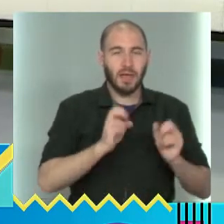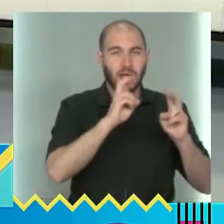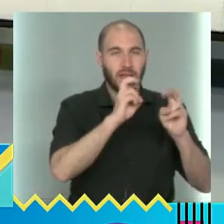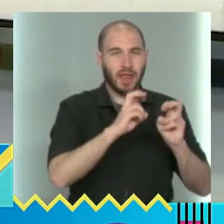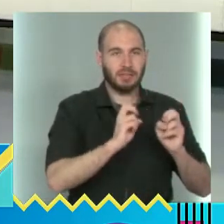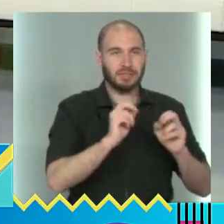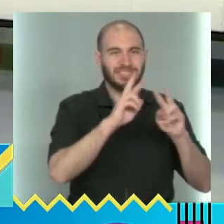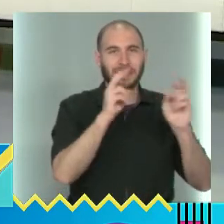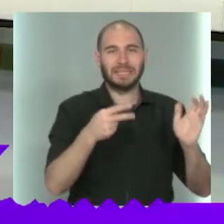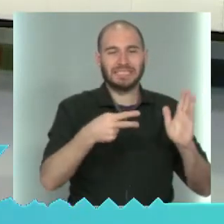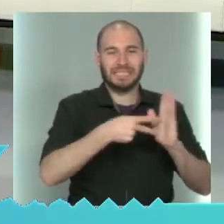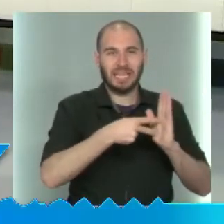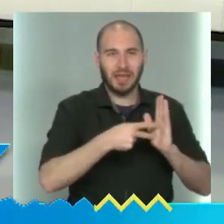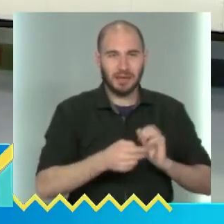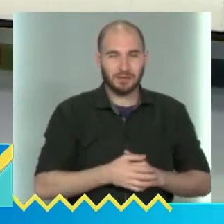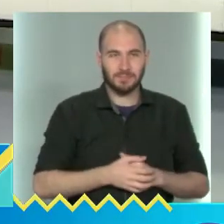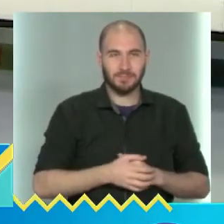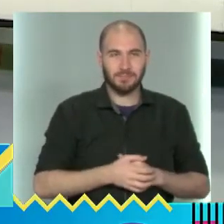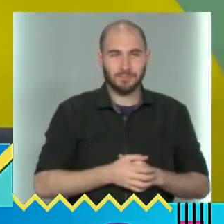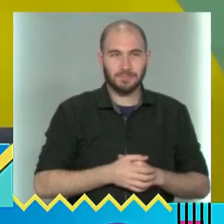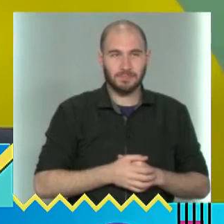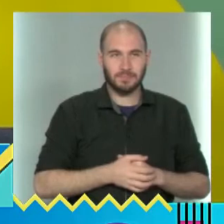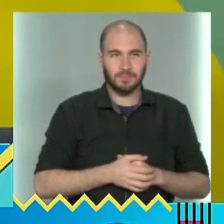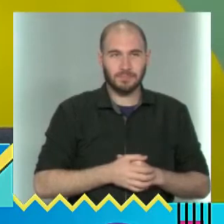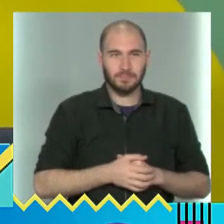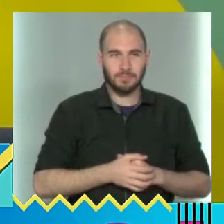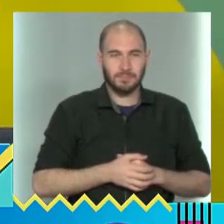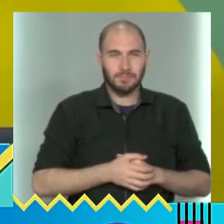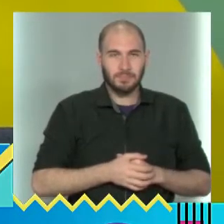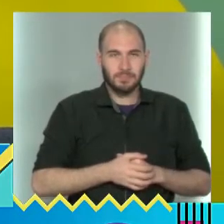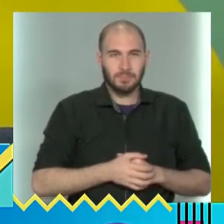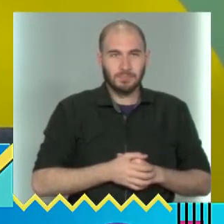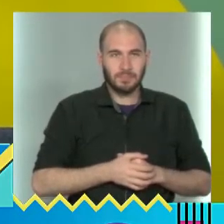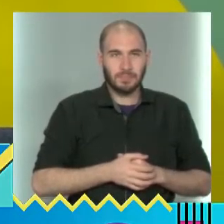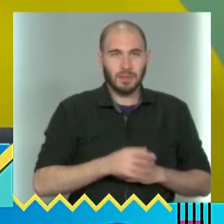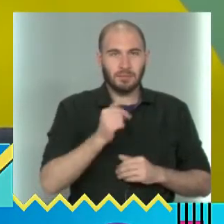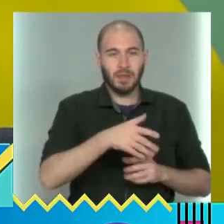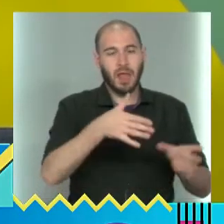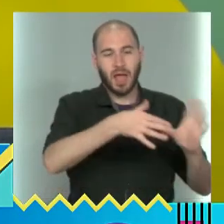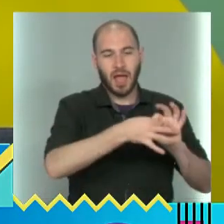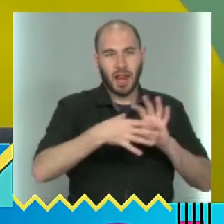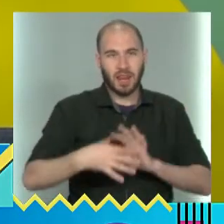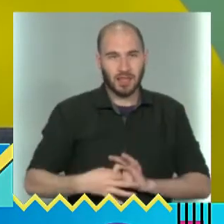analizamos el tema Siria básicamente también por sus aliados.